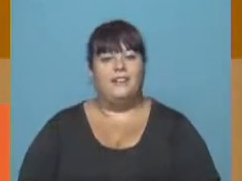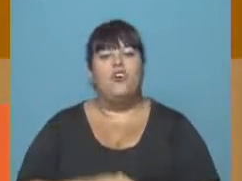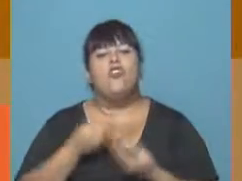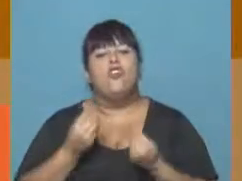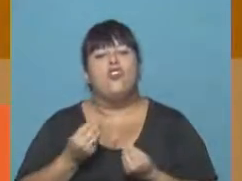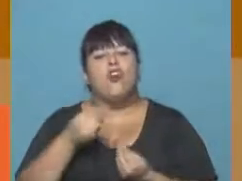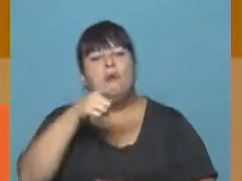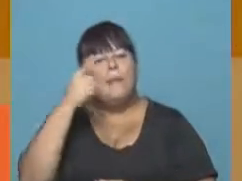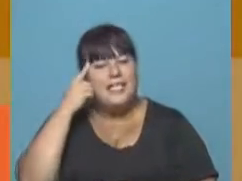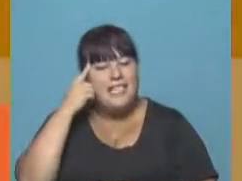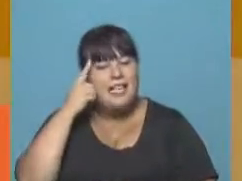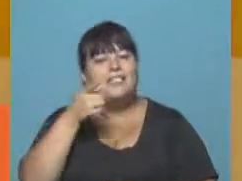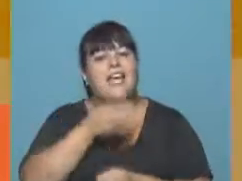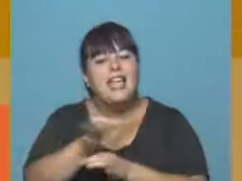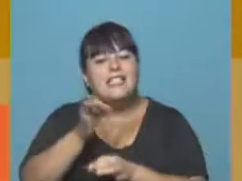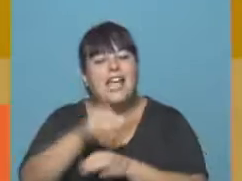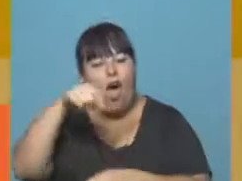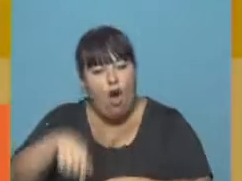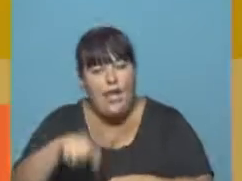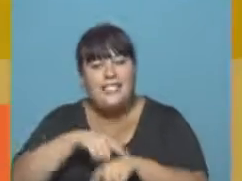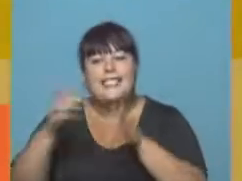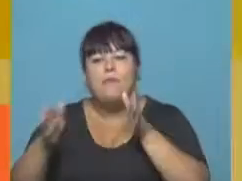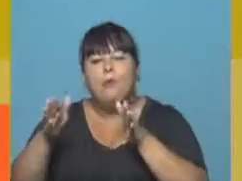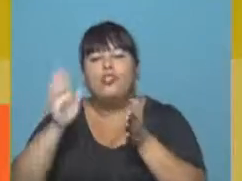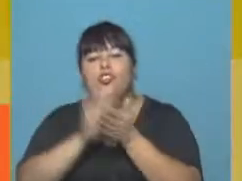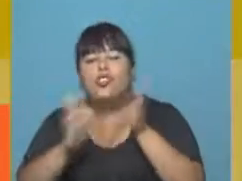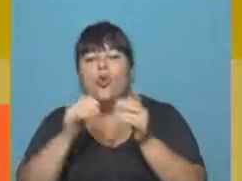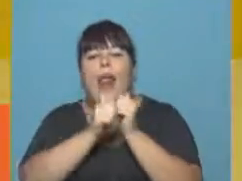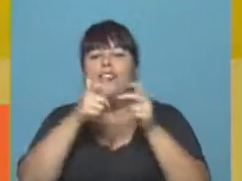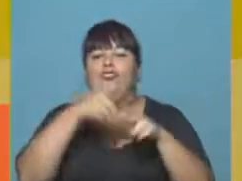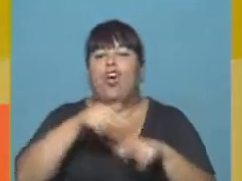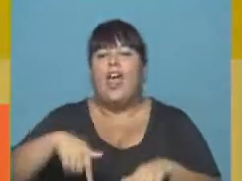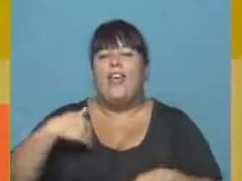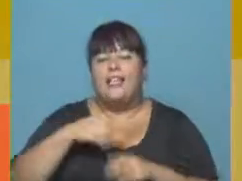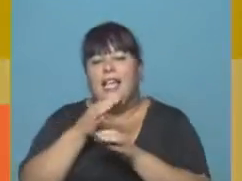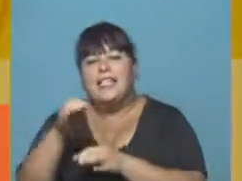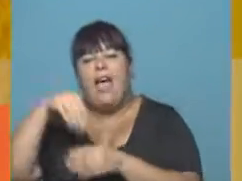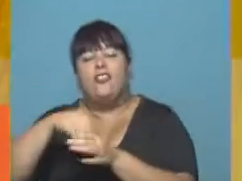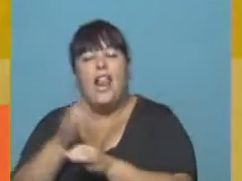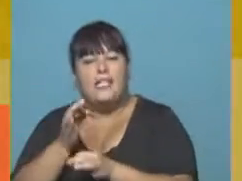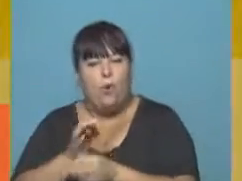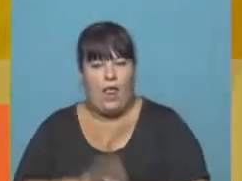¿Cómo cree usted que están enseñando hoy esta parte de la historia de nuestro país en las escuelas?